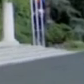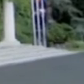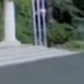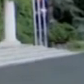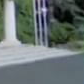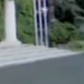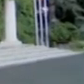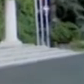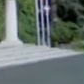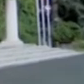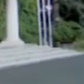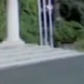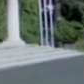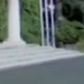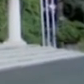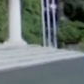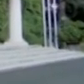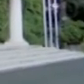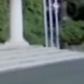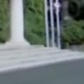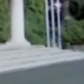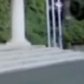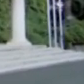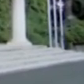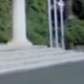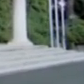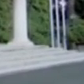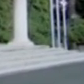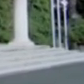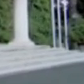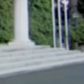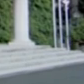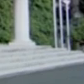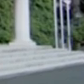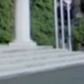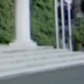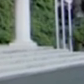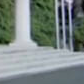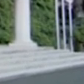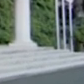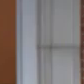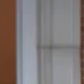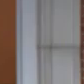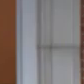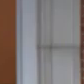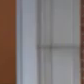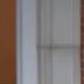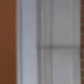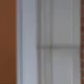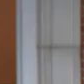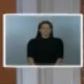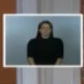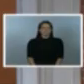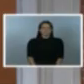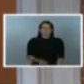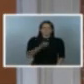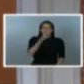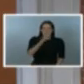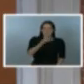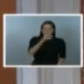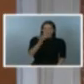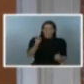en el que en 2017 se hizo un intento de referéndum que daría lugar a un proceso de independencia en